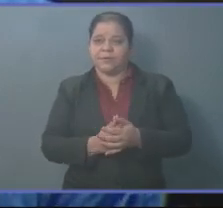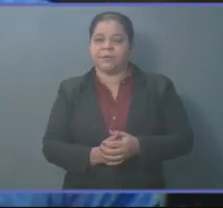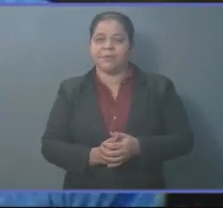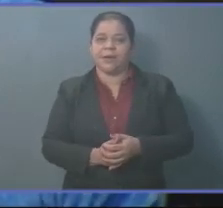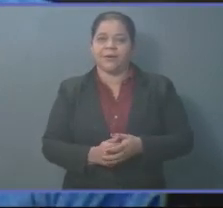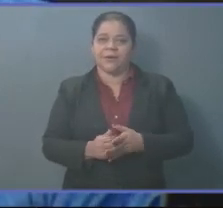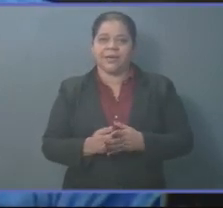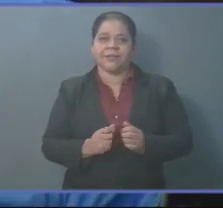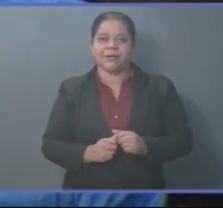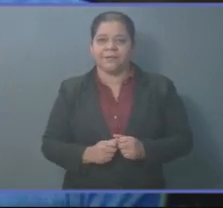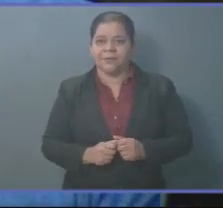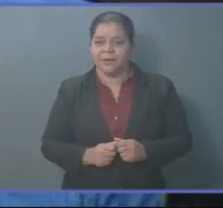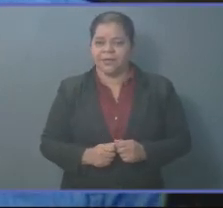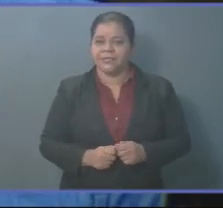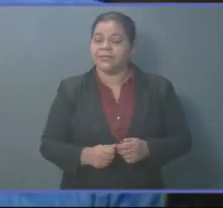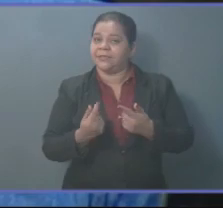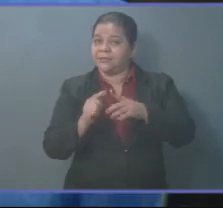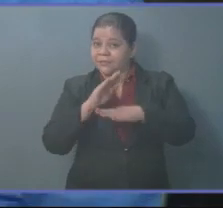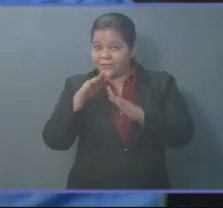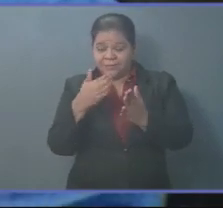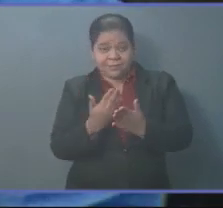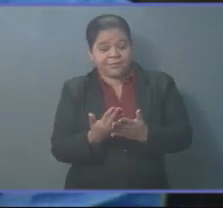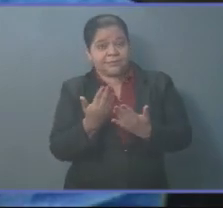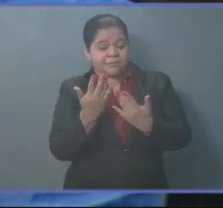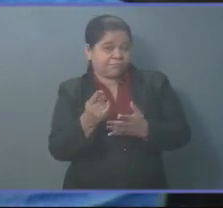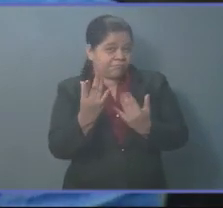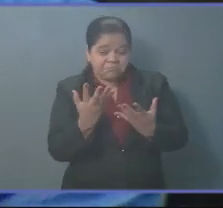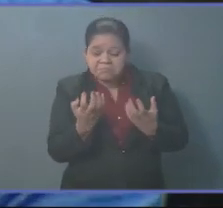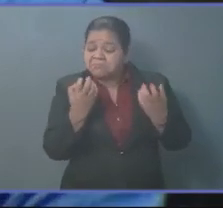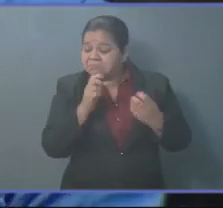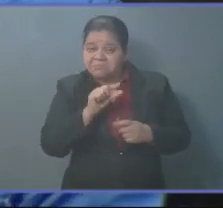Asamblea Legislativa, financistas o como se quieran llamar.